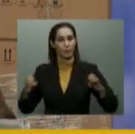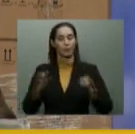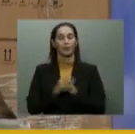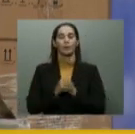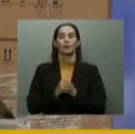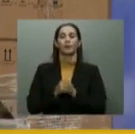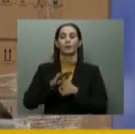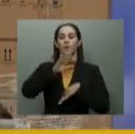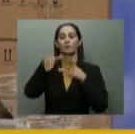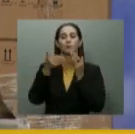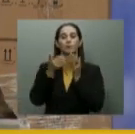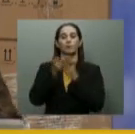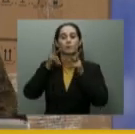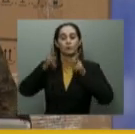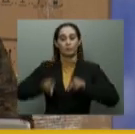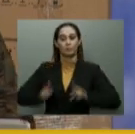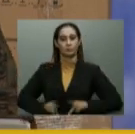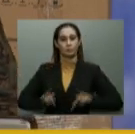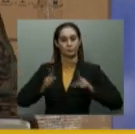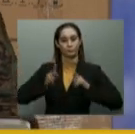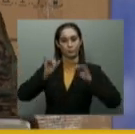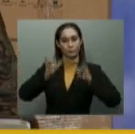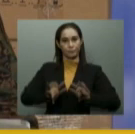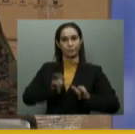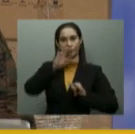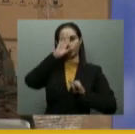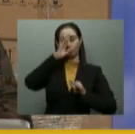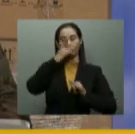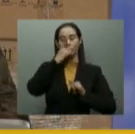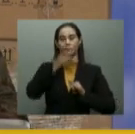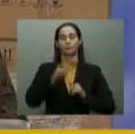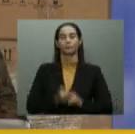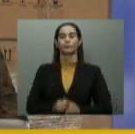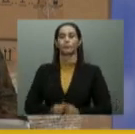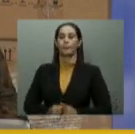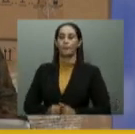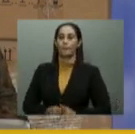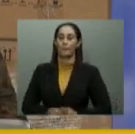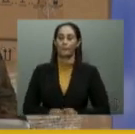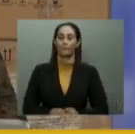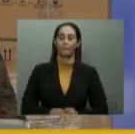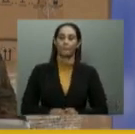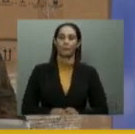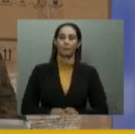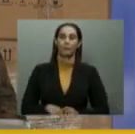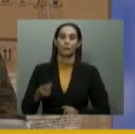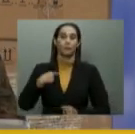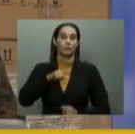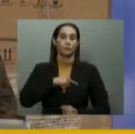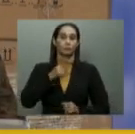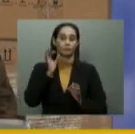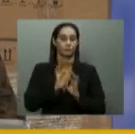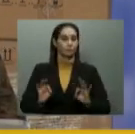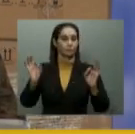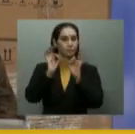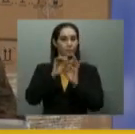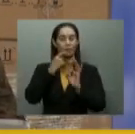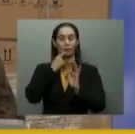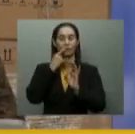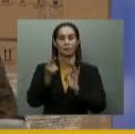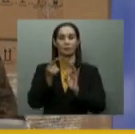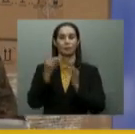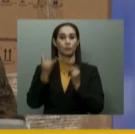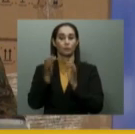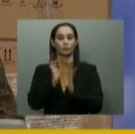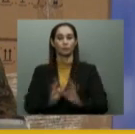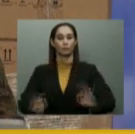la calidad de las cámaras ver que no la vayan a dañar no sabemos pero es muy mínima es muy mínima esta